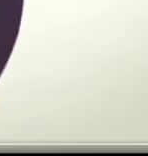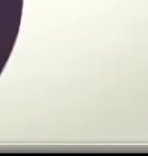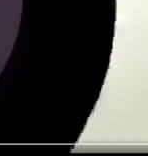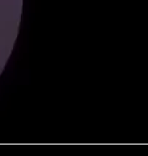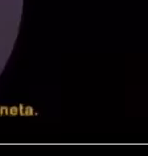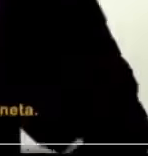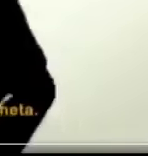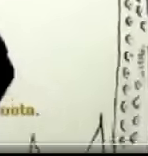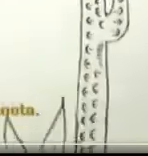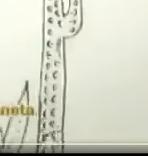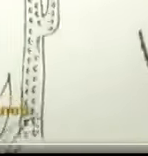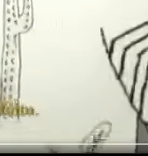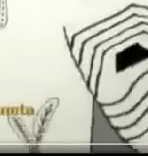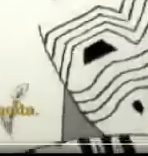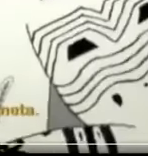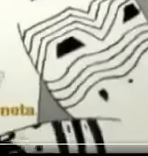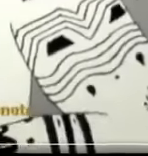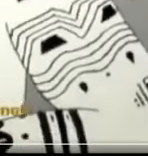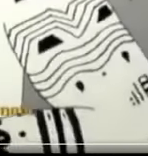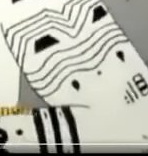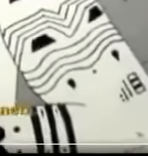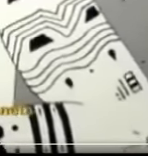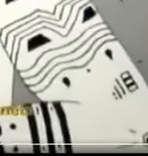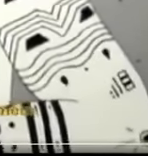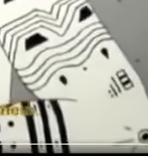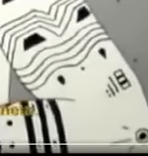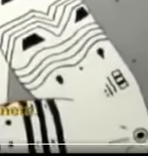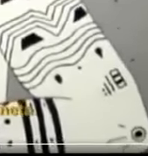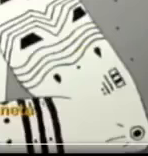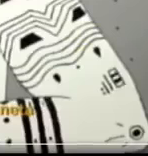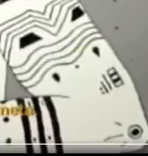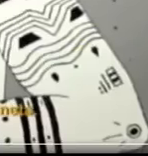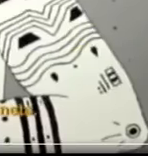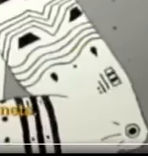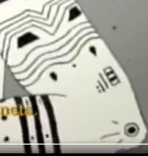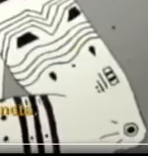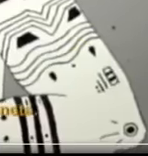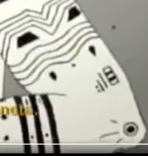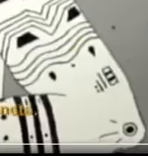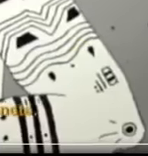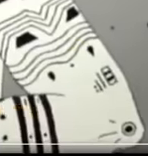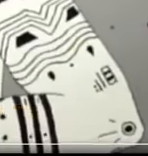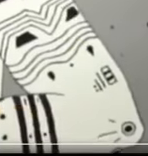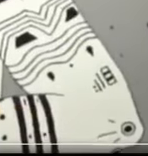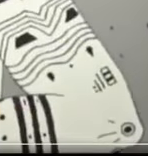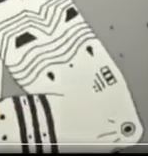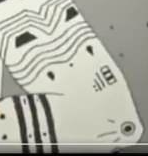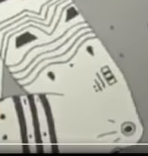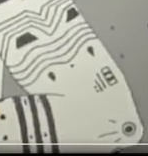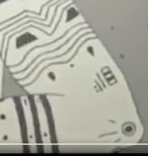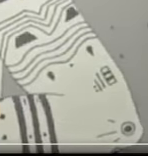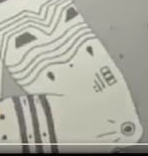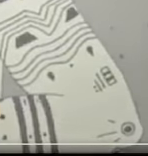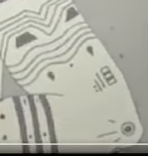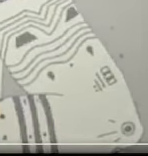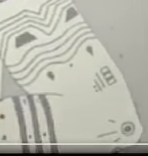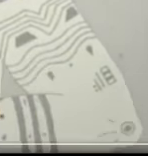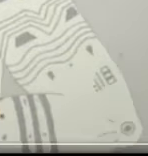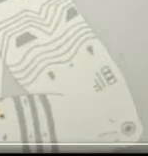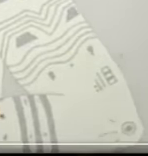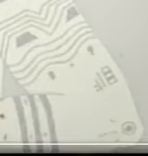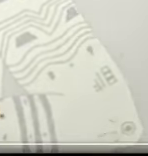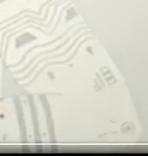esta jeque, coton, popich, jecho, jo, camara, tuvo coich, si, suki, cach, más